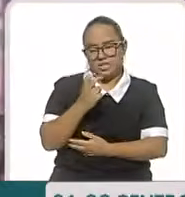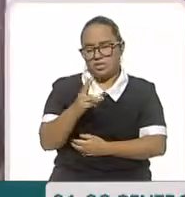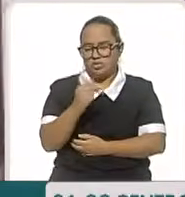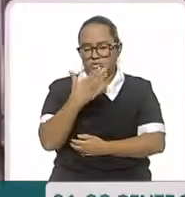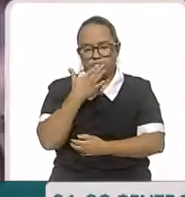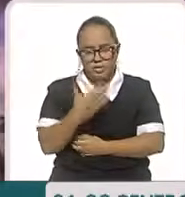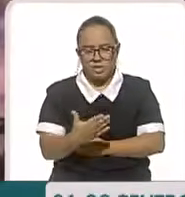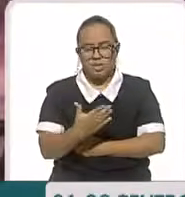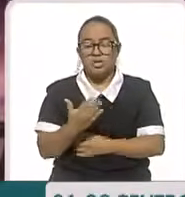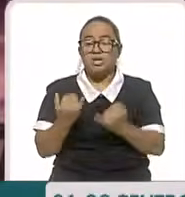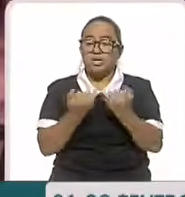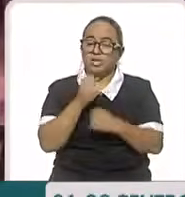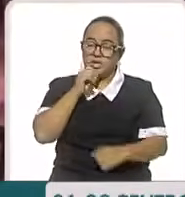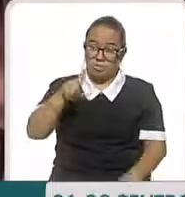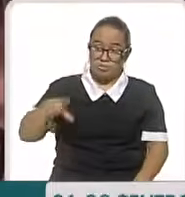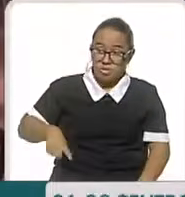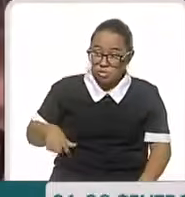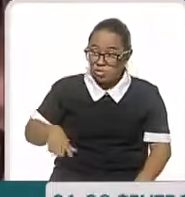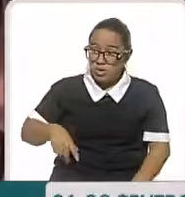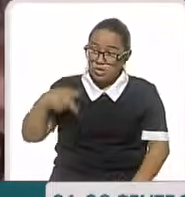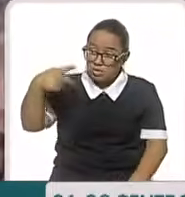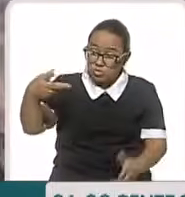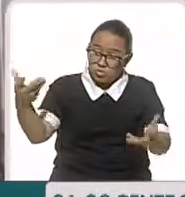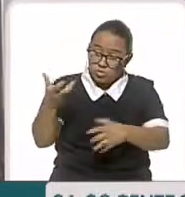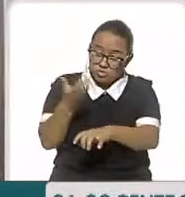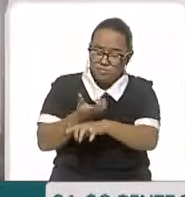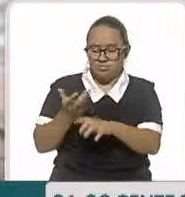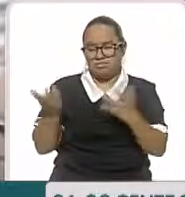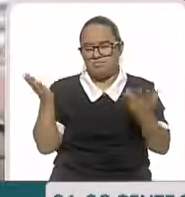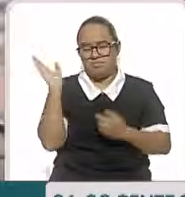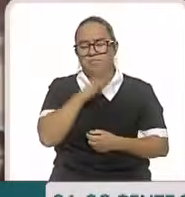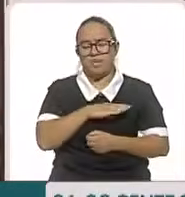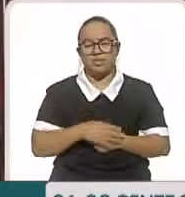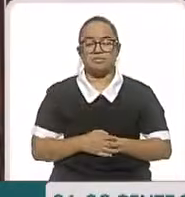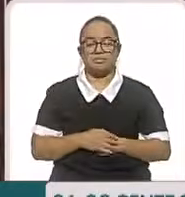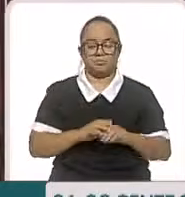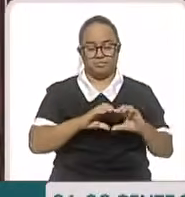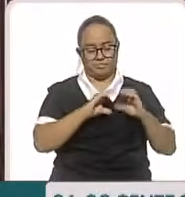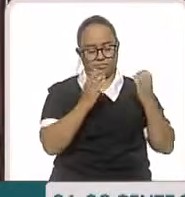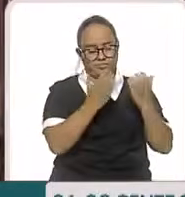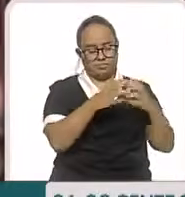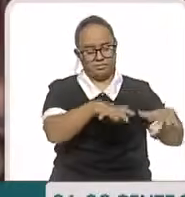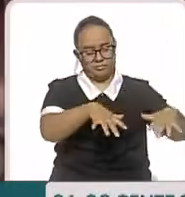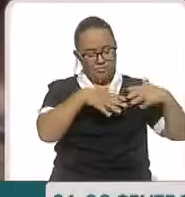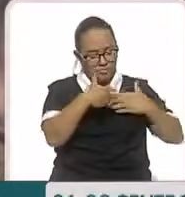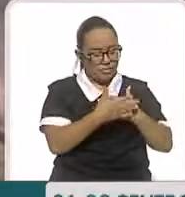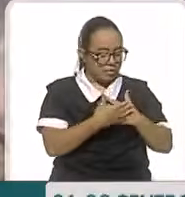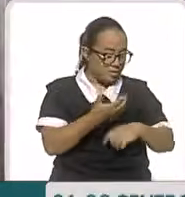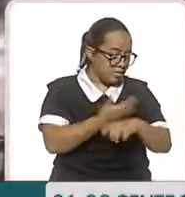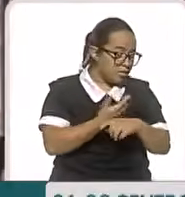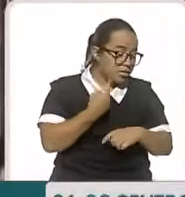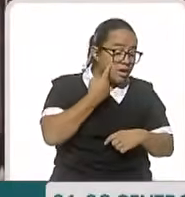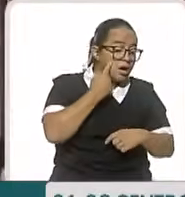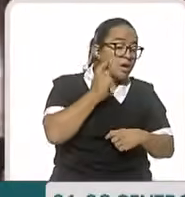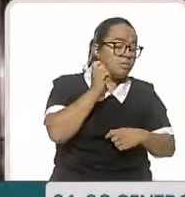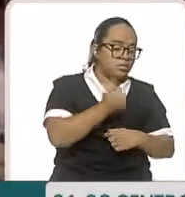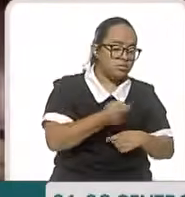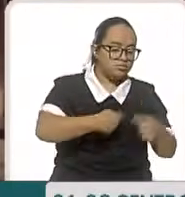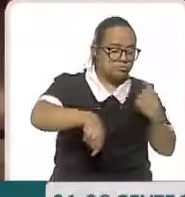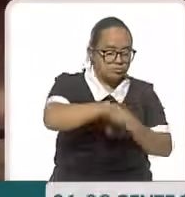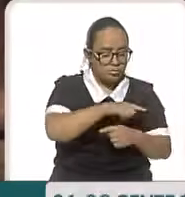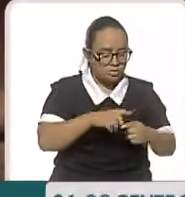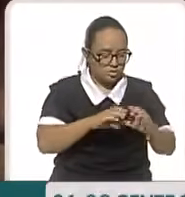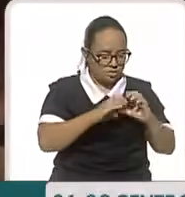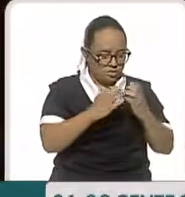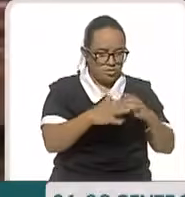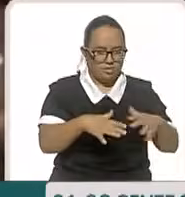están realizando por parte del gobierno estadounidense. Lo que vamos a ver en el Congreso estadounidense es justamente esta promoción por parte de los